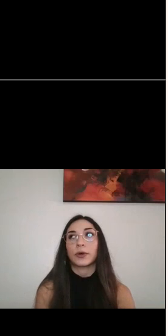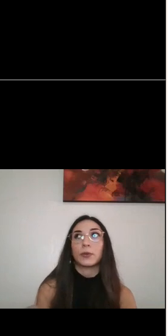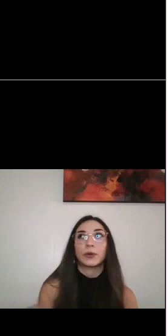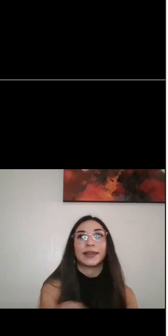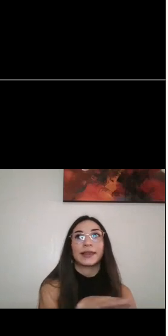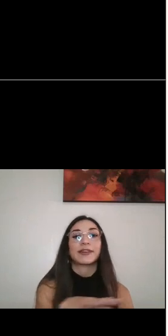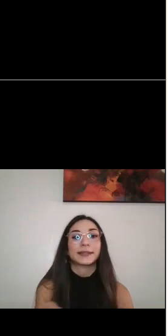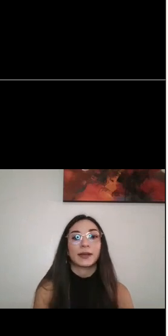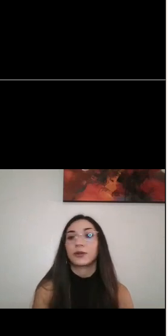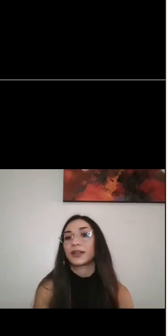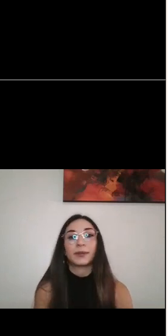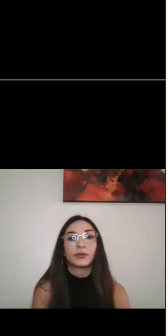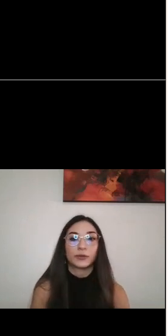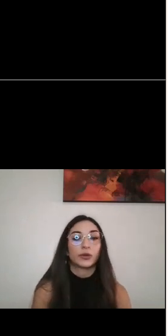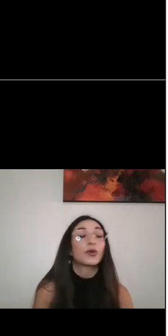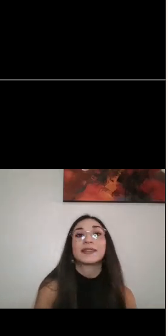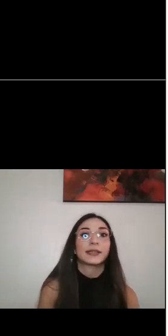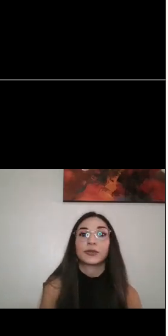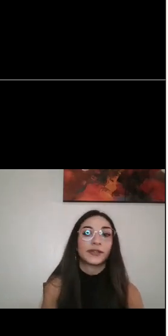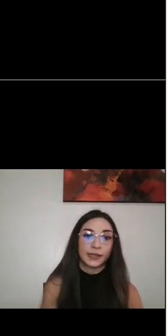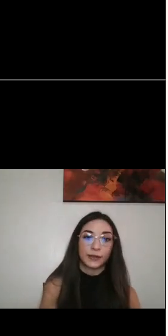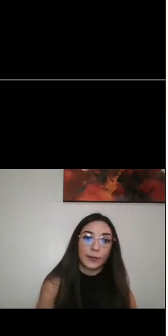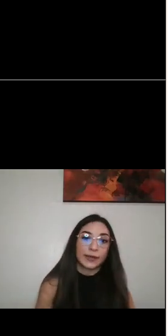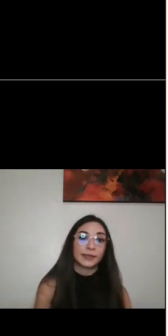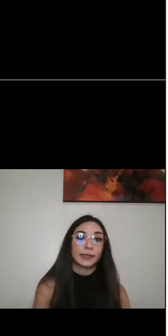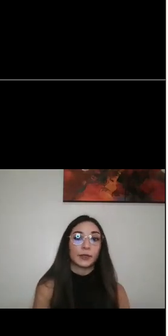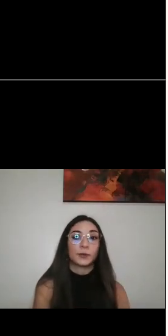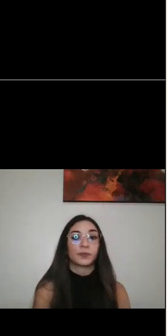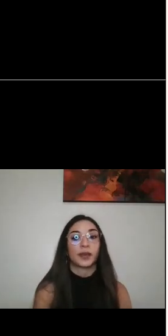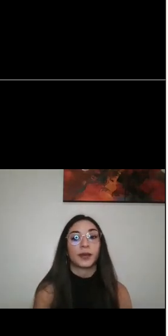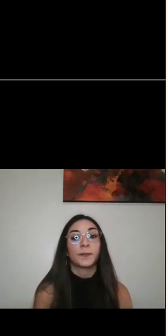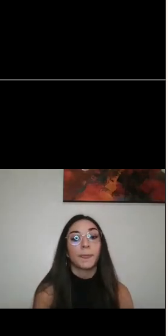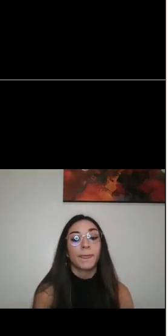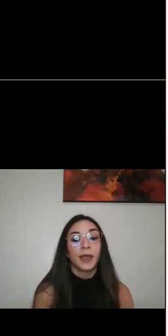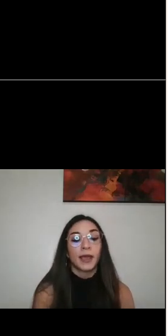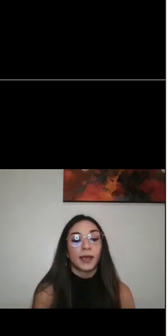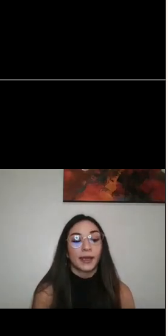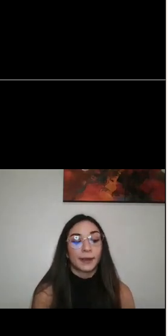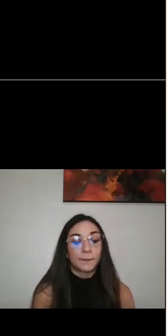como de rastreo, tal vez no va a ser suficiente para ese niño, ¿okay?